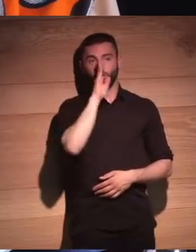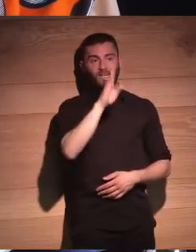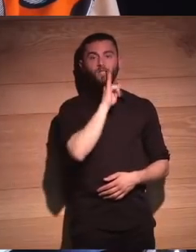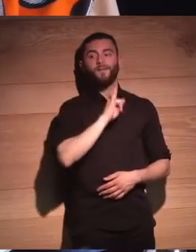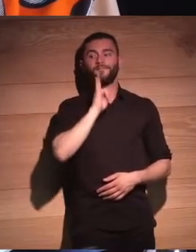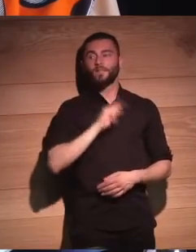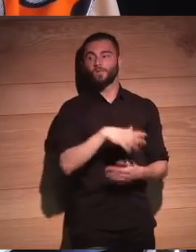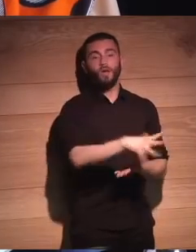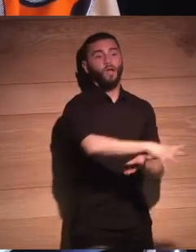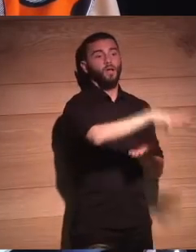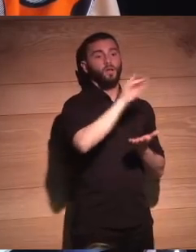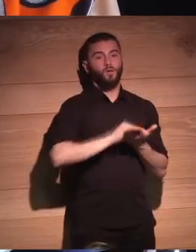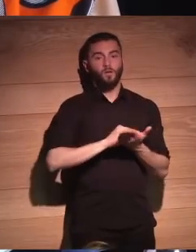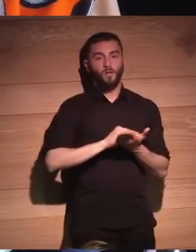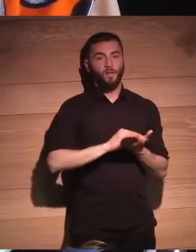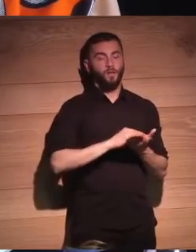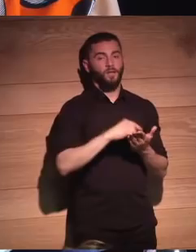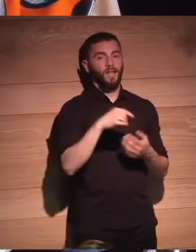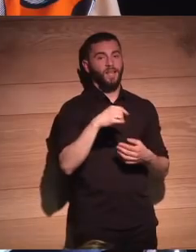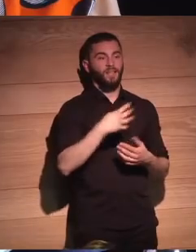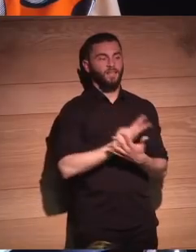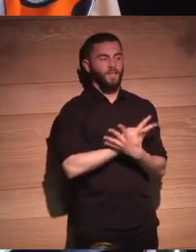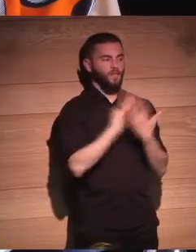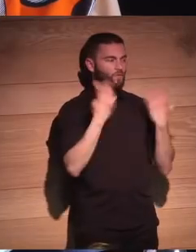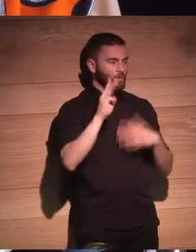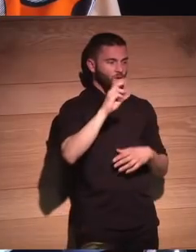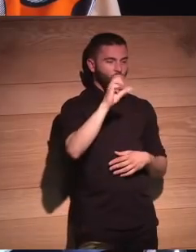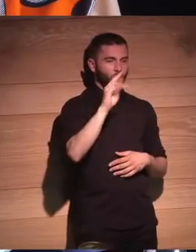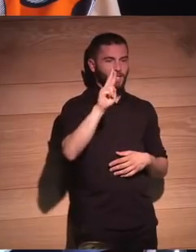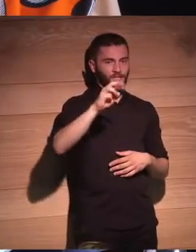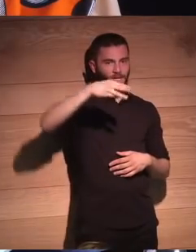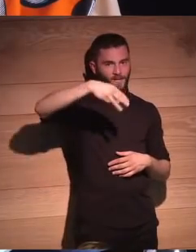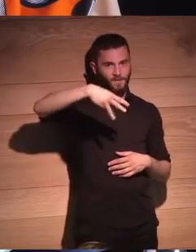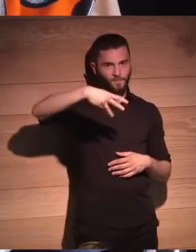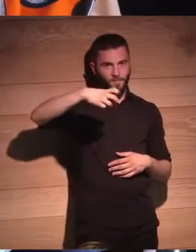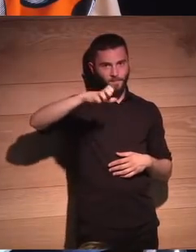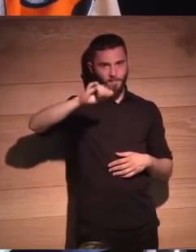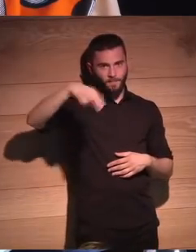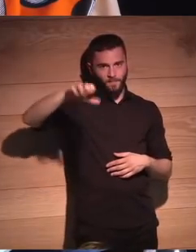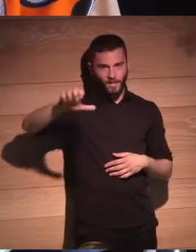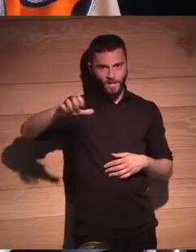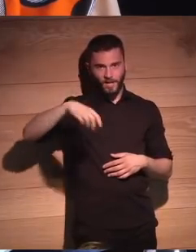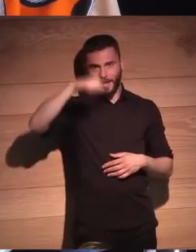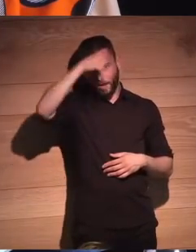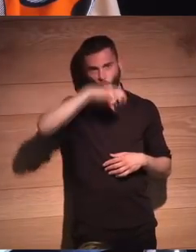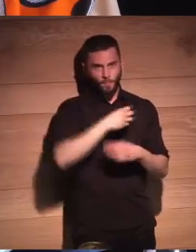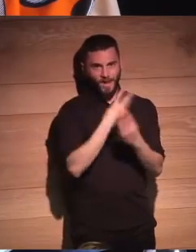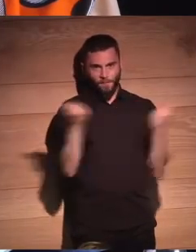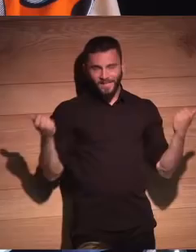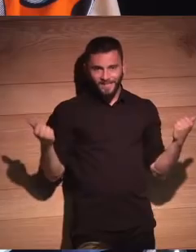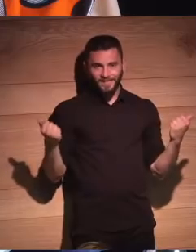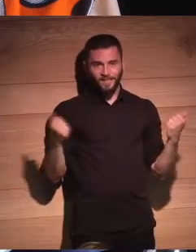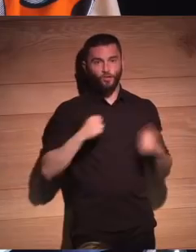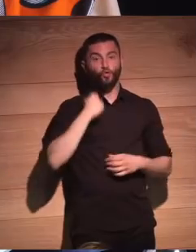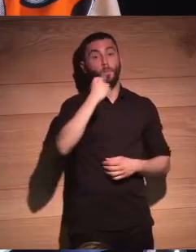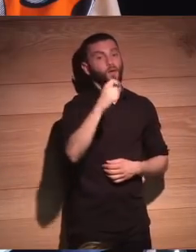aventura, incluso que vas a la teoría del 19, desde Quatermain, al hombre invisible, todo lo que tú quieras, que no son superhéroes, pero están